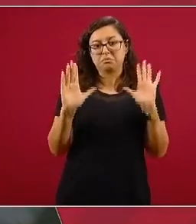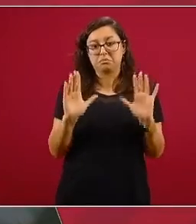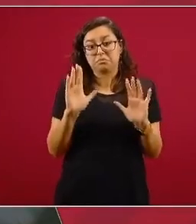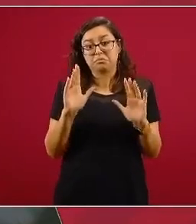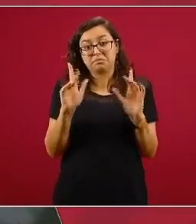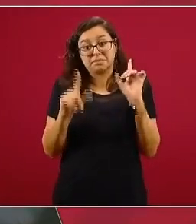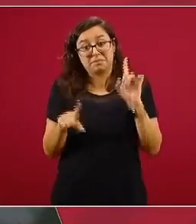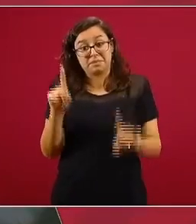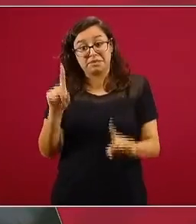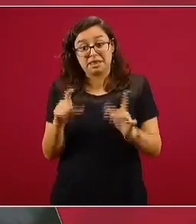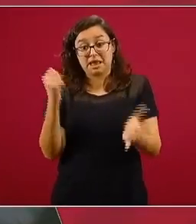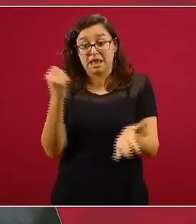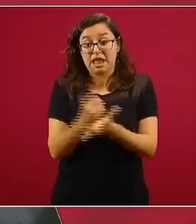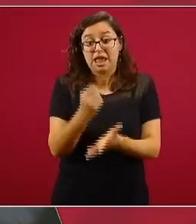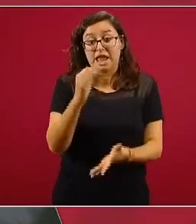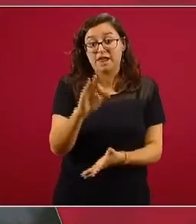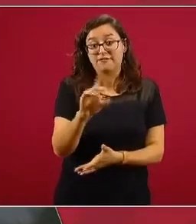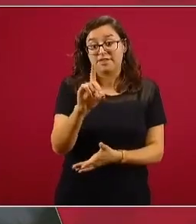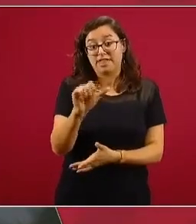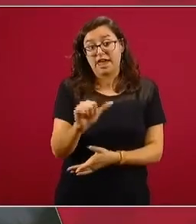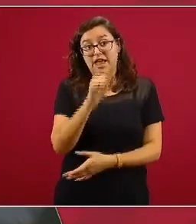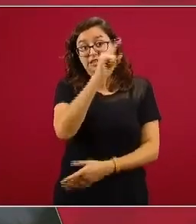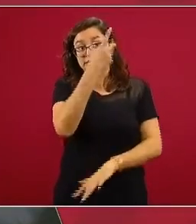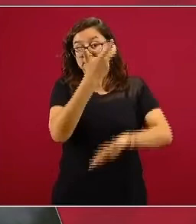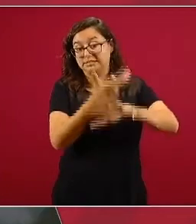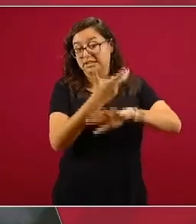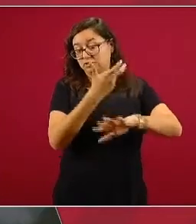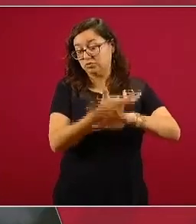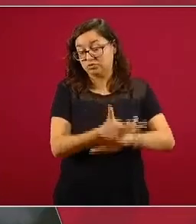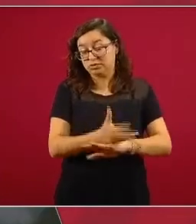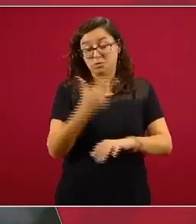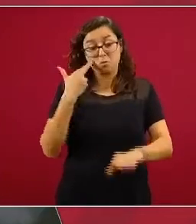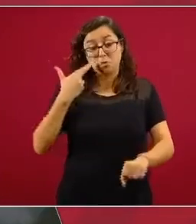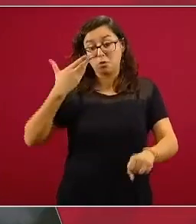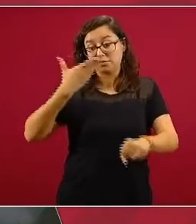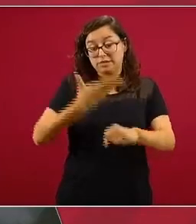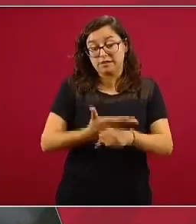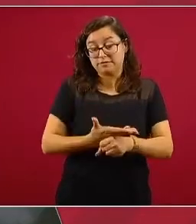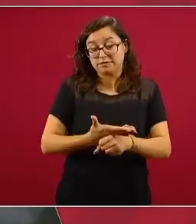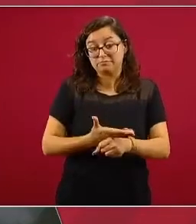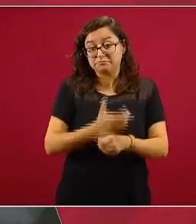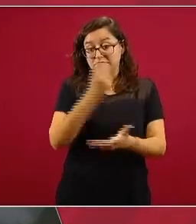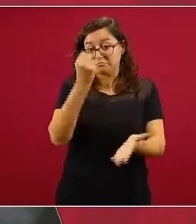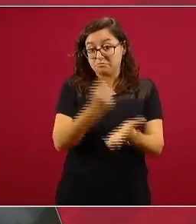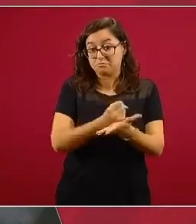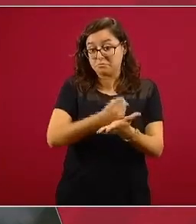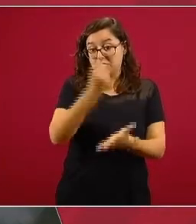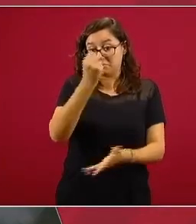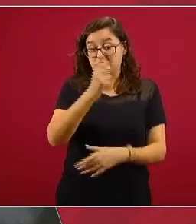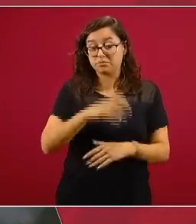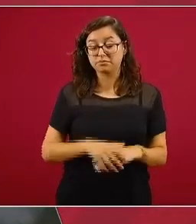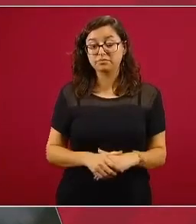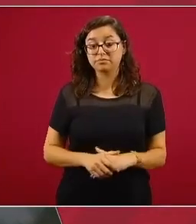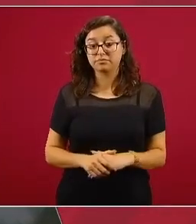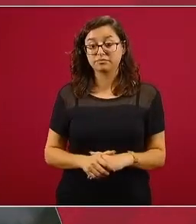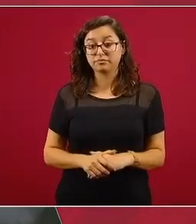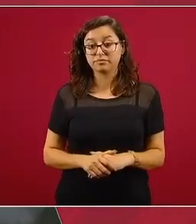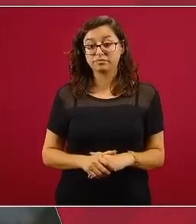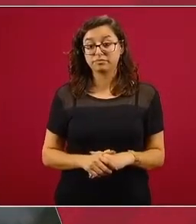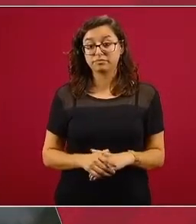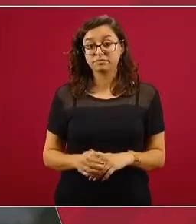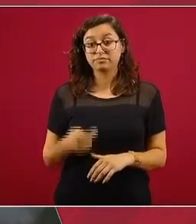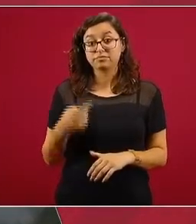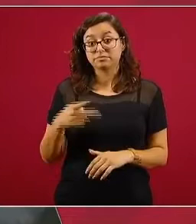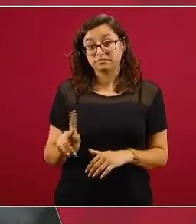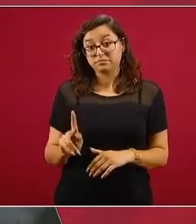la FDA, la Agencia de Fármacos y Medicamentos, se aprobara para el uso en Estados Unidos,